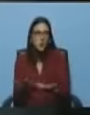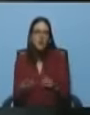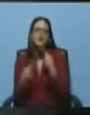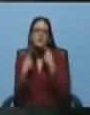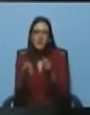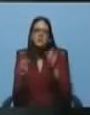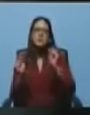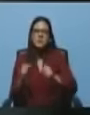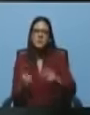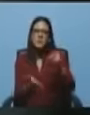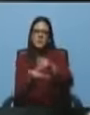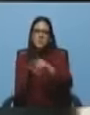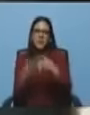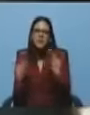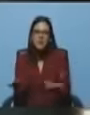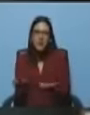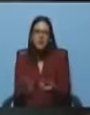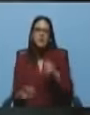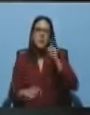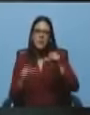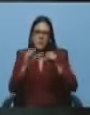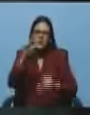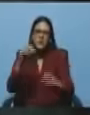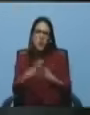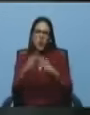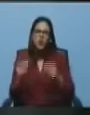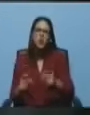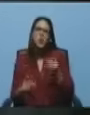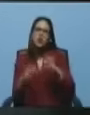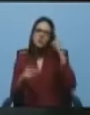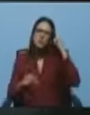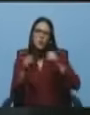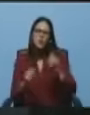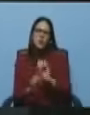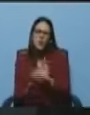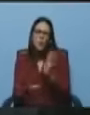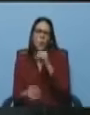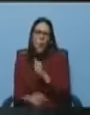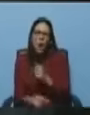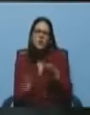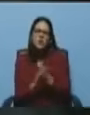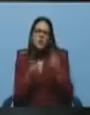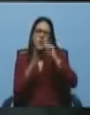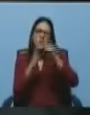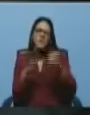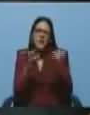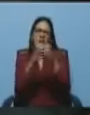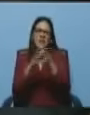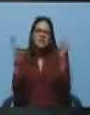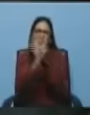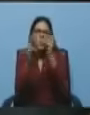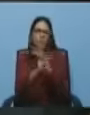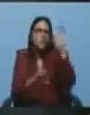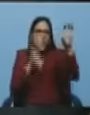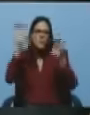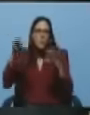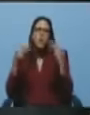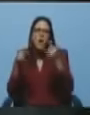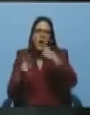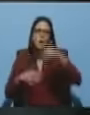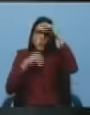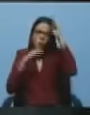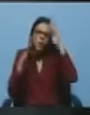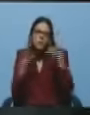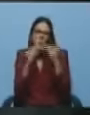dice presente. Se estarán desarrollando sin duda alguna diversas reuniones bilaterales que tendremos bien